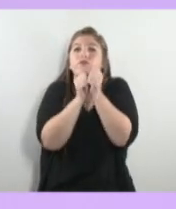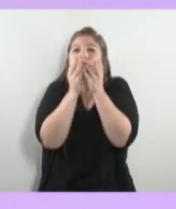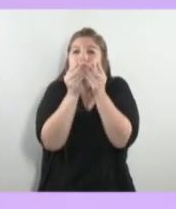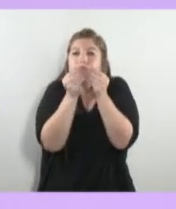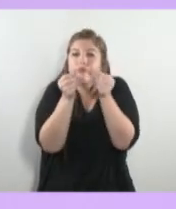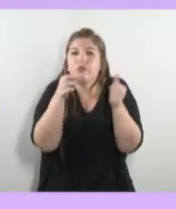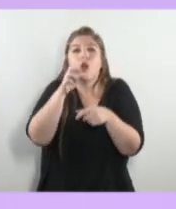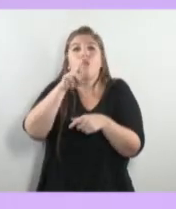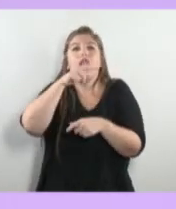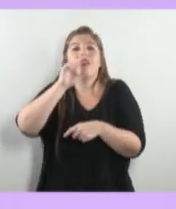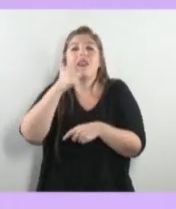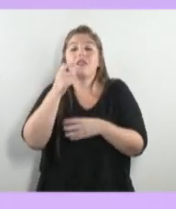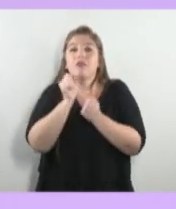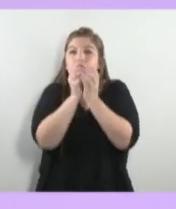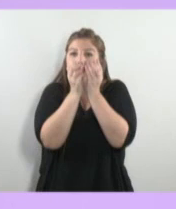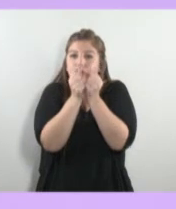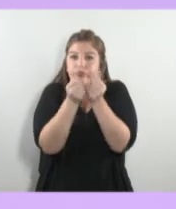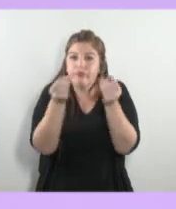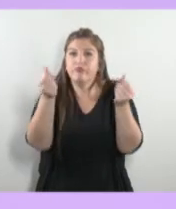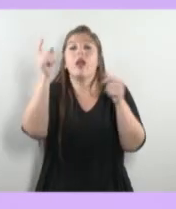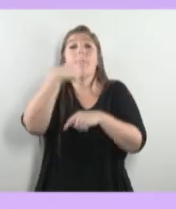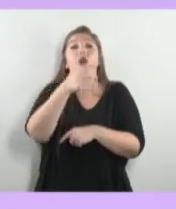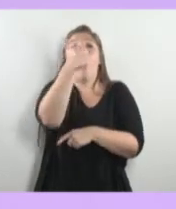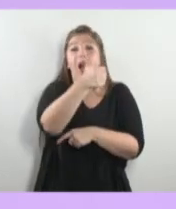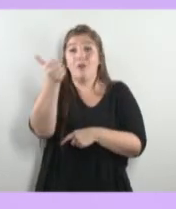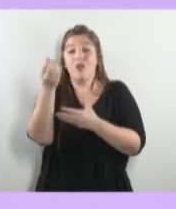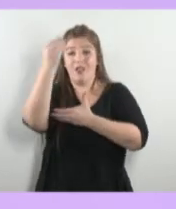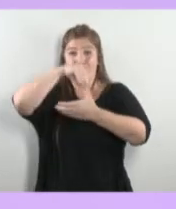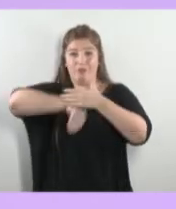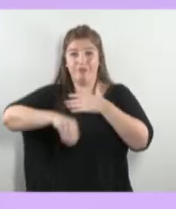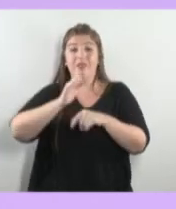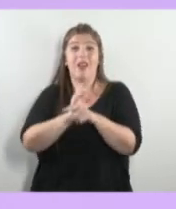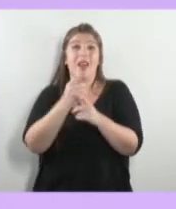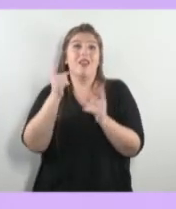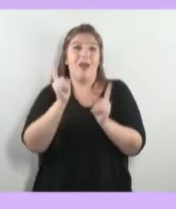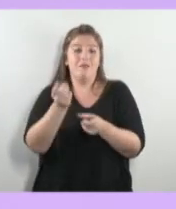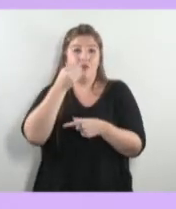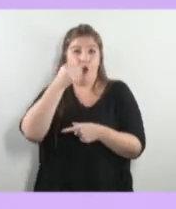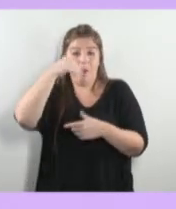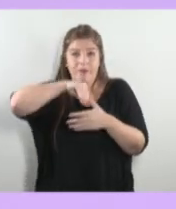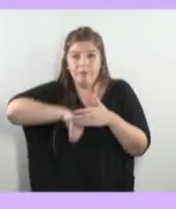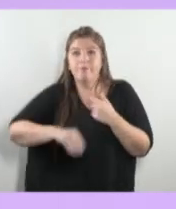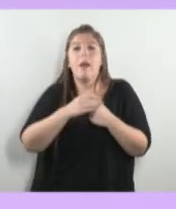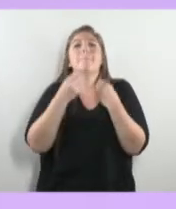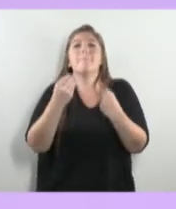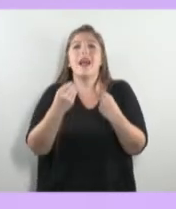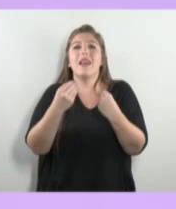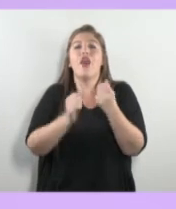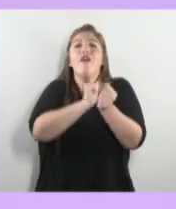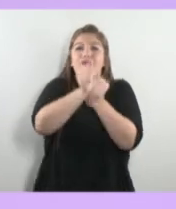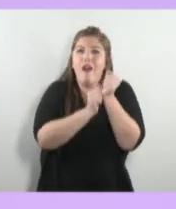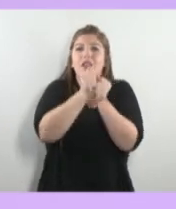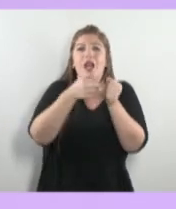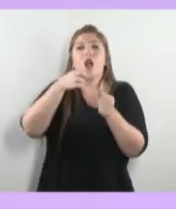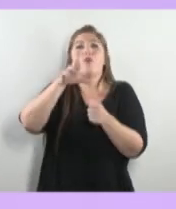proteína como venía, pero estos aminoácidos que vamos a incorporar de esas proteínas que comimos, las vamos a usar para fabricar las proteínas